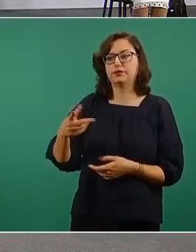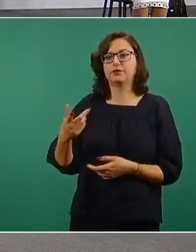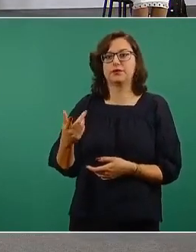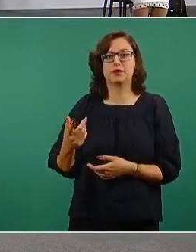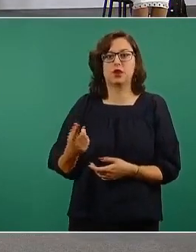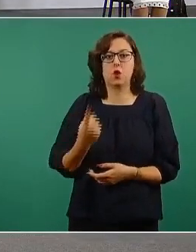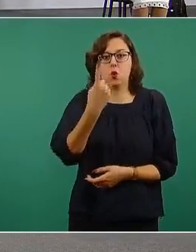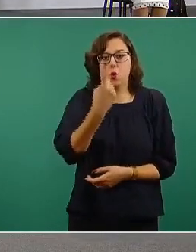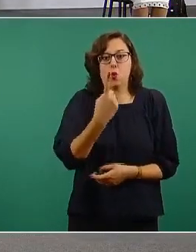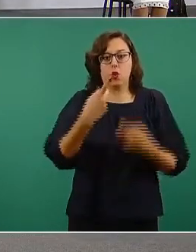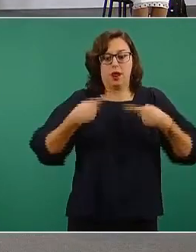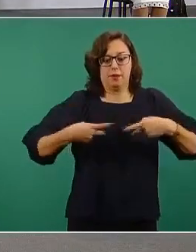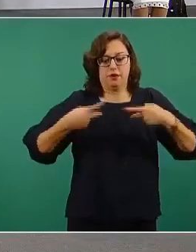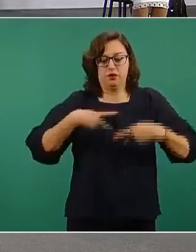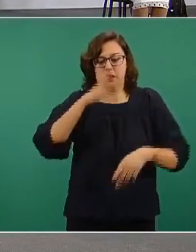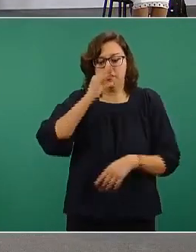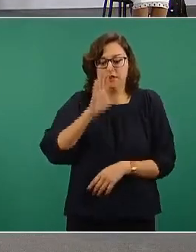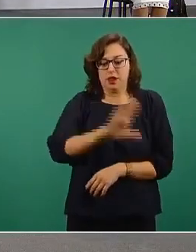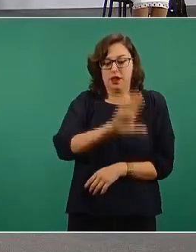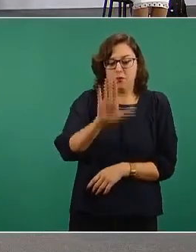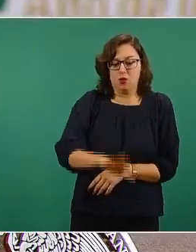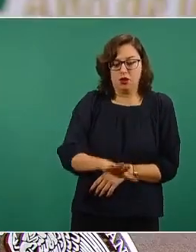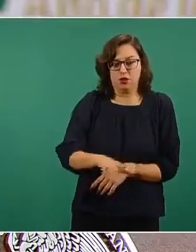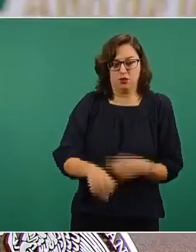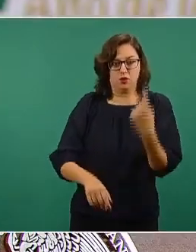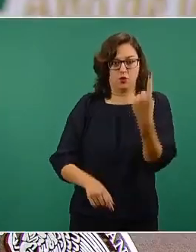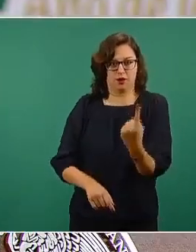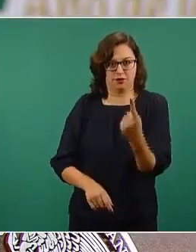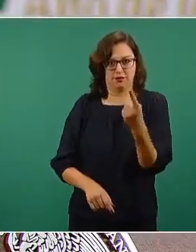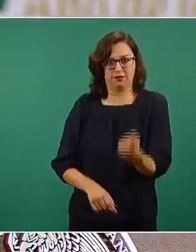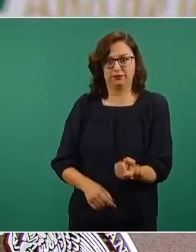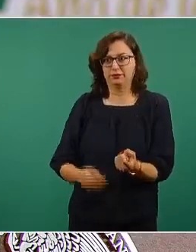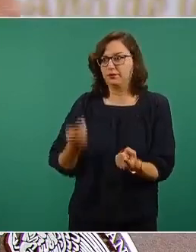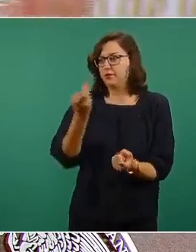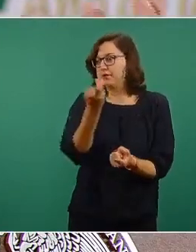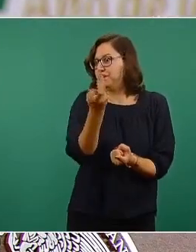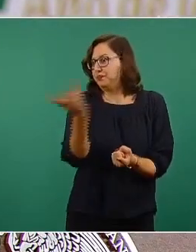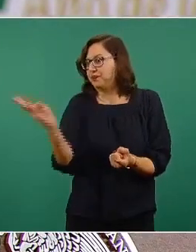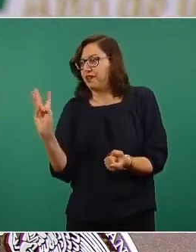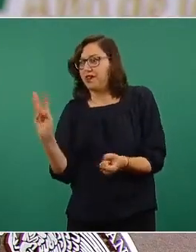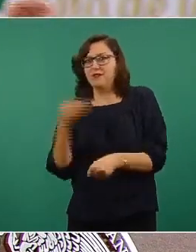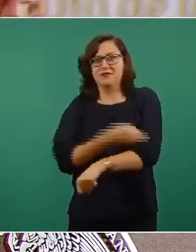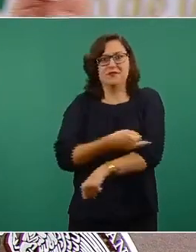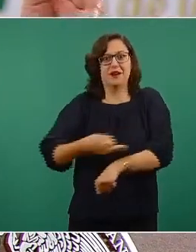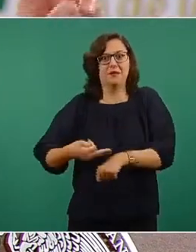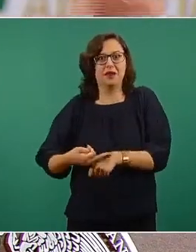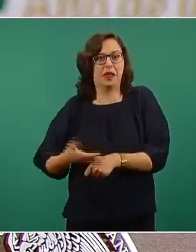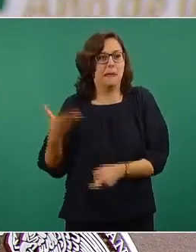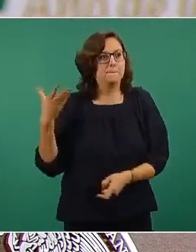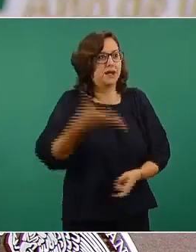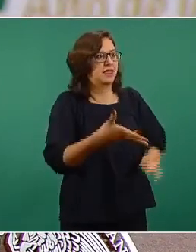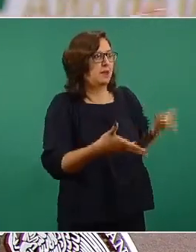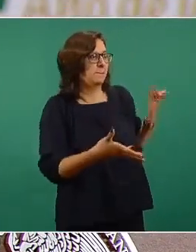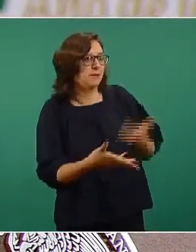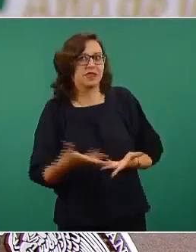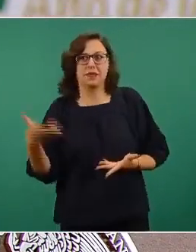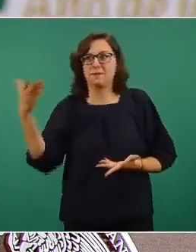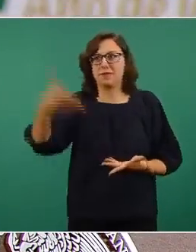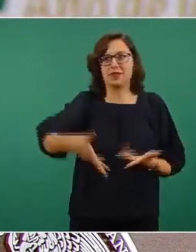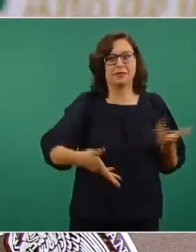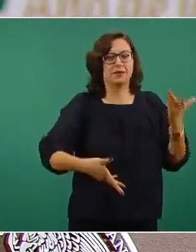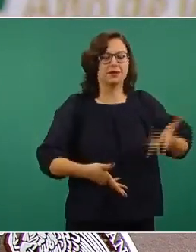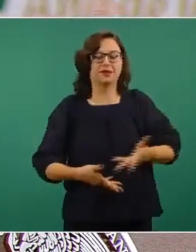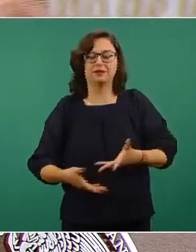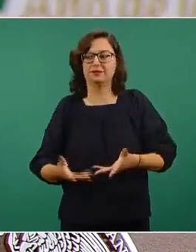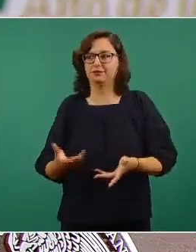personas que solicitan el apoyo para una misma persona fallecida, o quienes inician el trámite y por alguna razón están incompletos